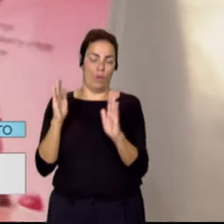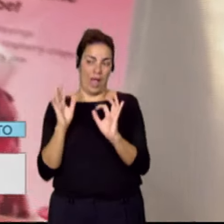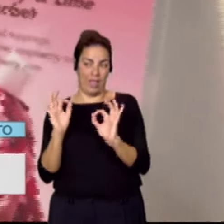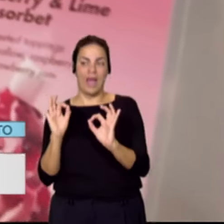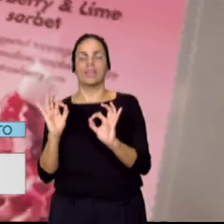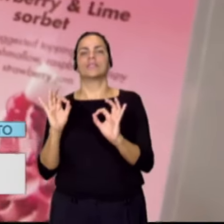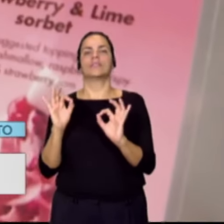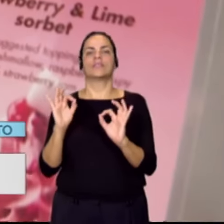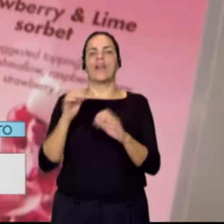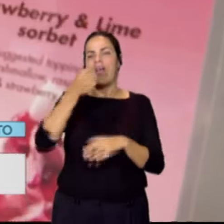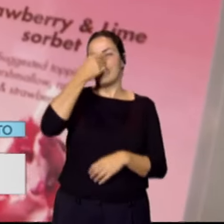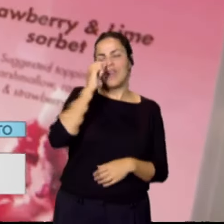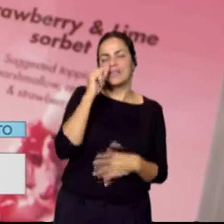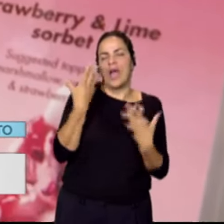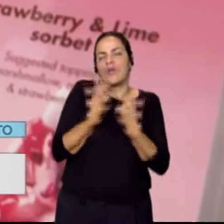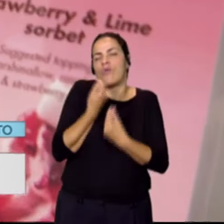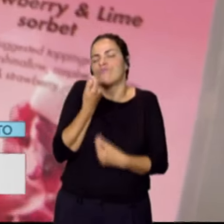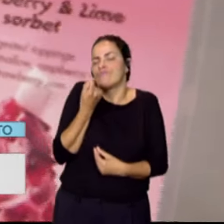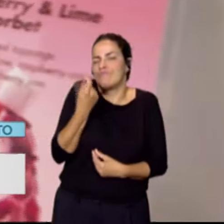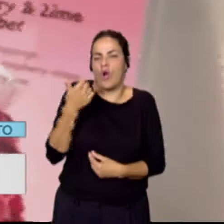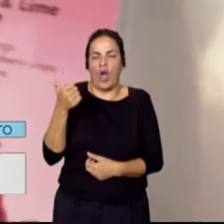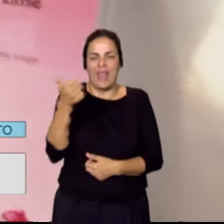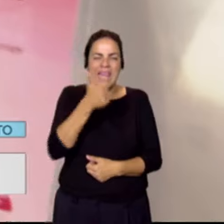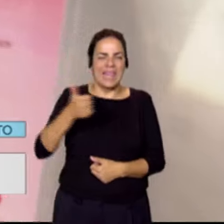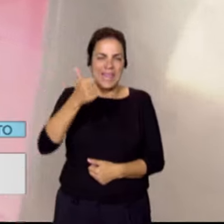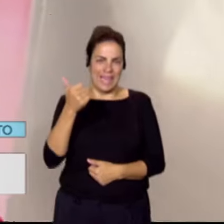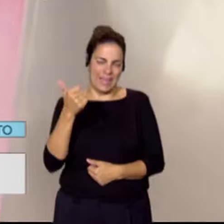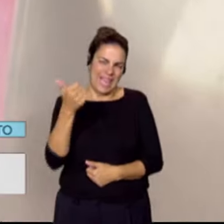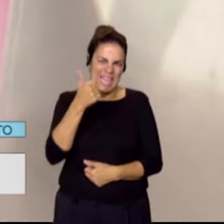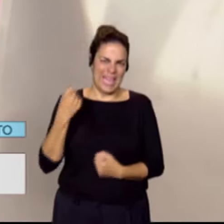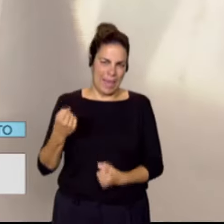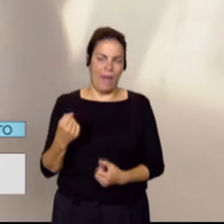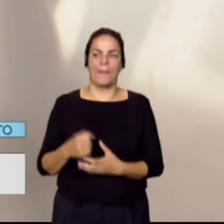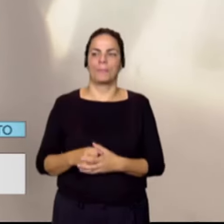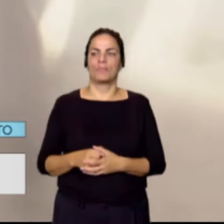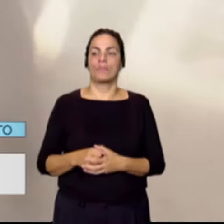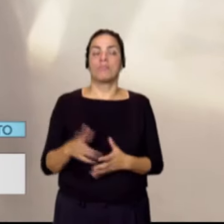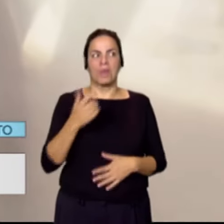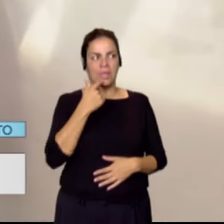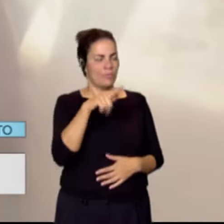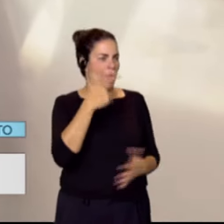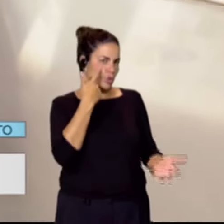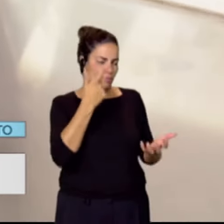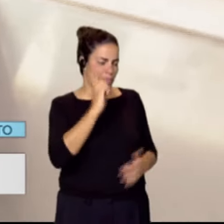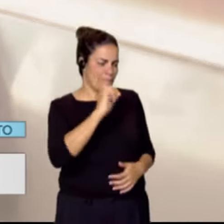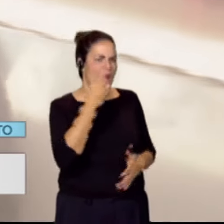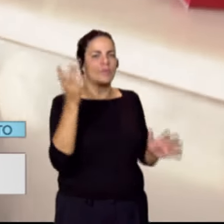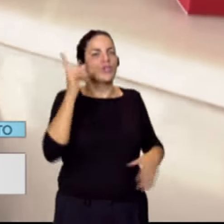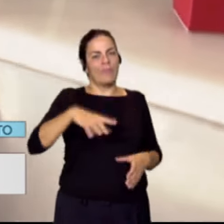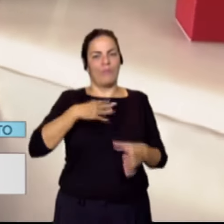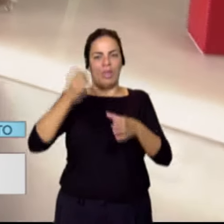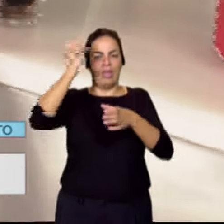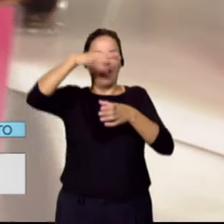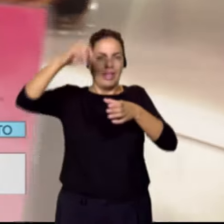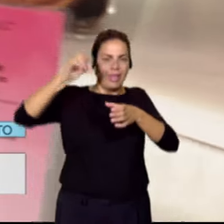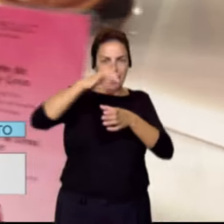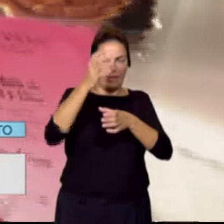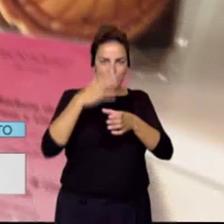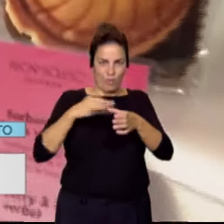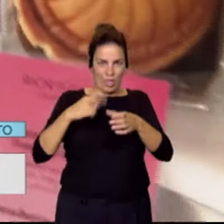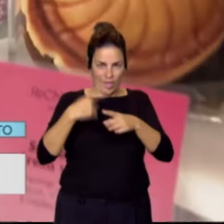fresa con con un toque de Lima diríamos que estos son verta los más destacados verdad Pero además hay toppings a los que se puede mezclar